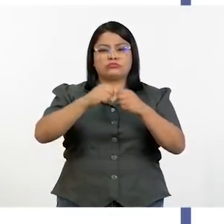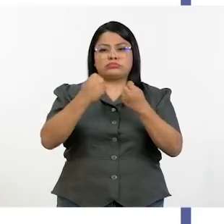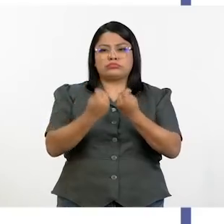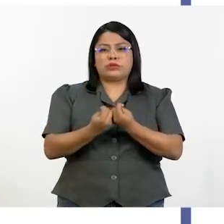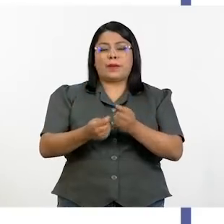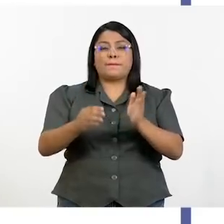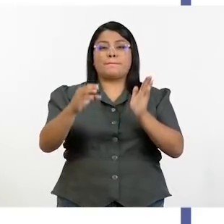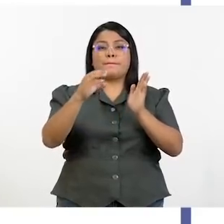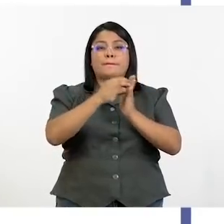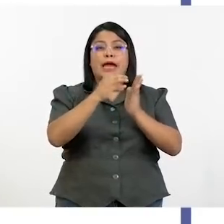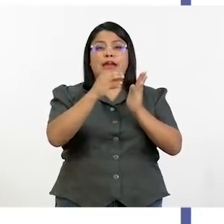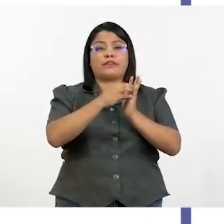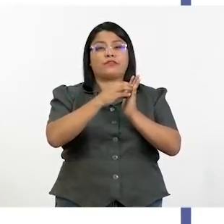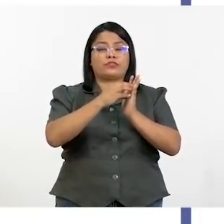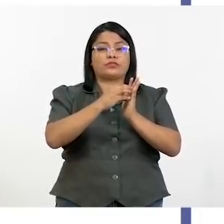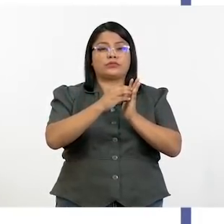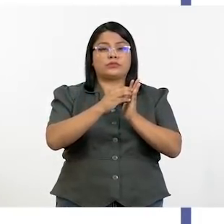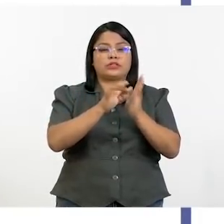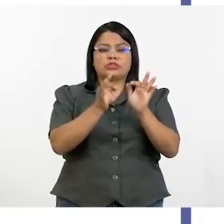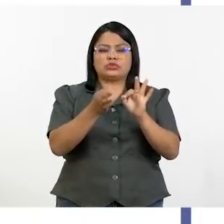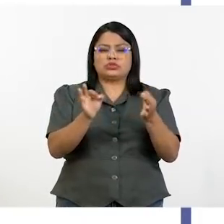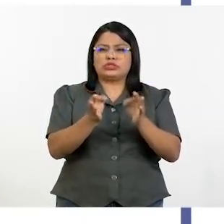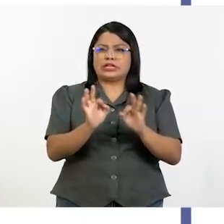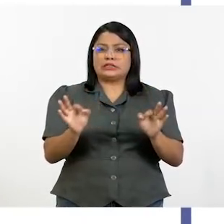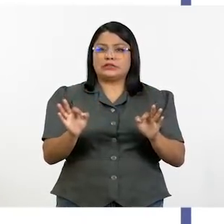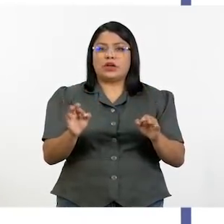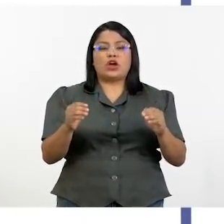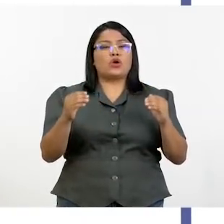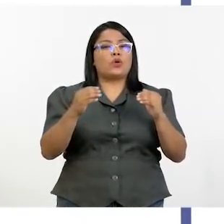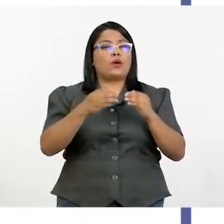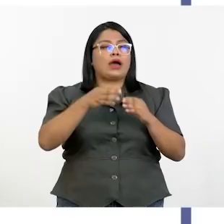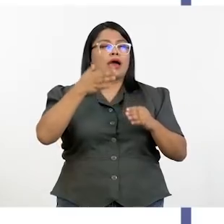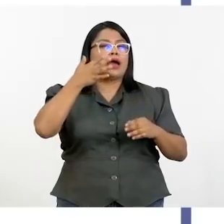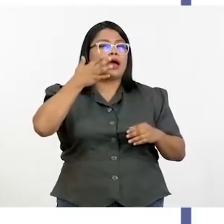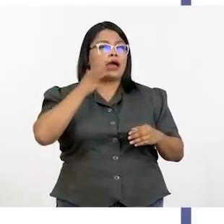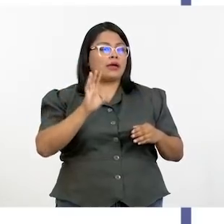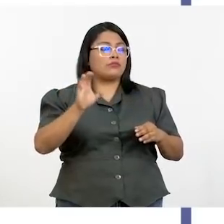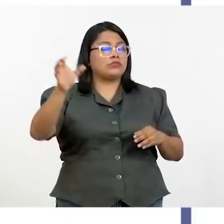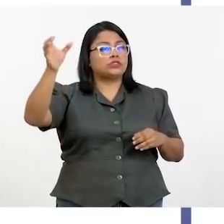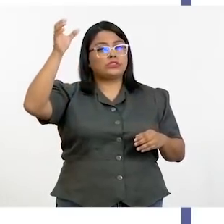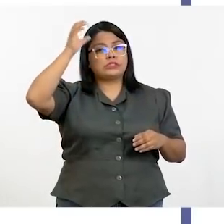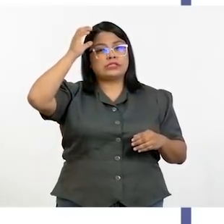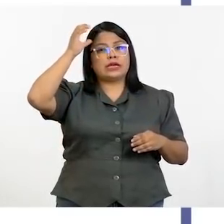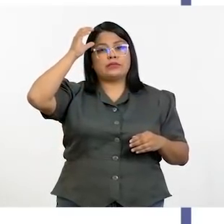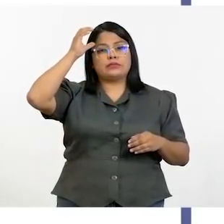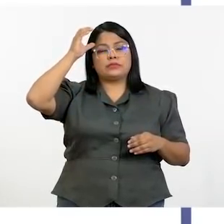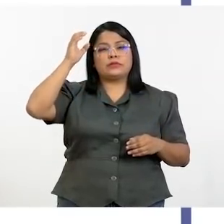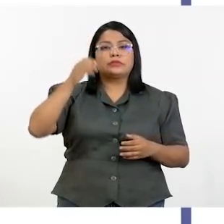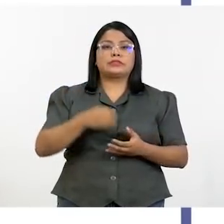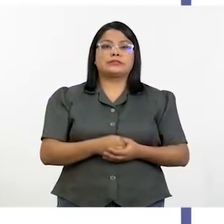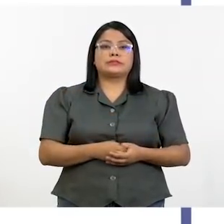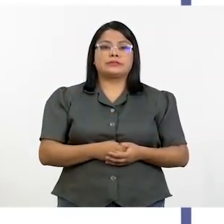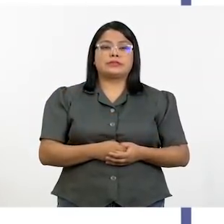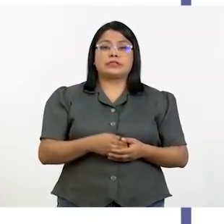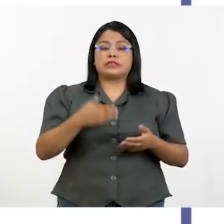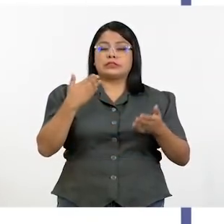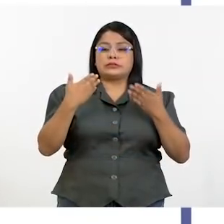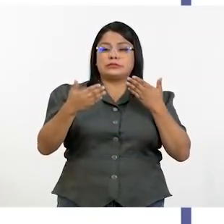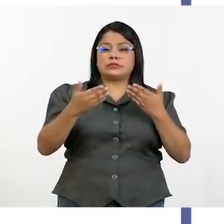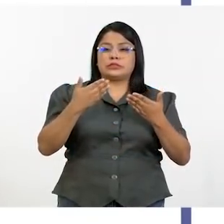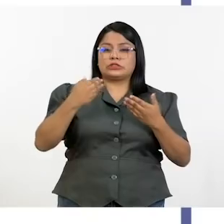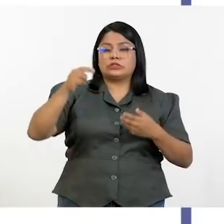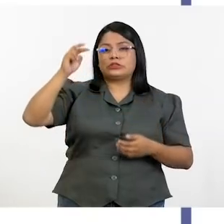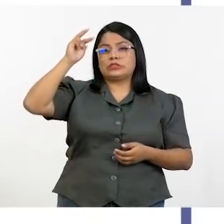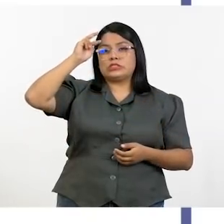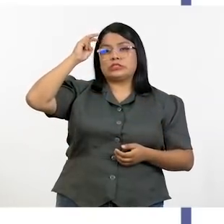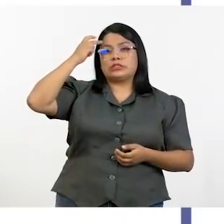de párrafos en los textos que leen. También ejemplificar los conceptos y definiciones que